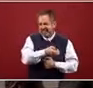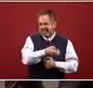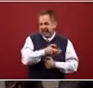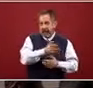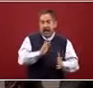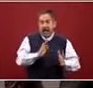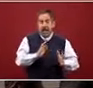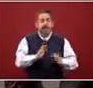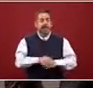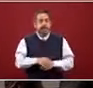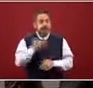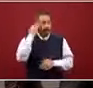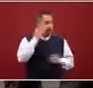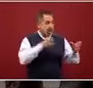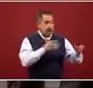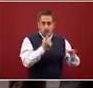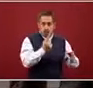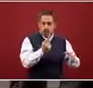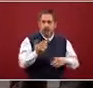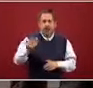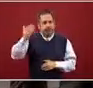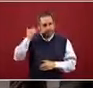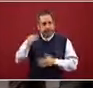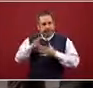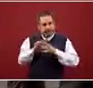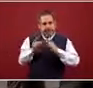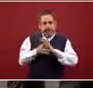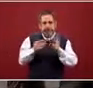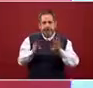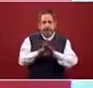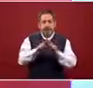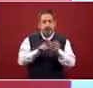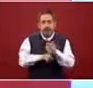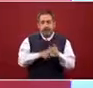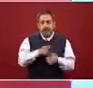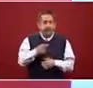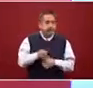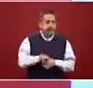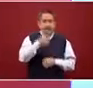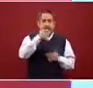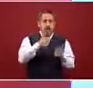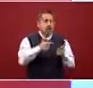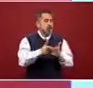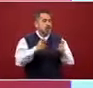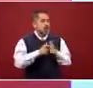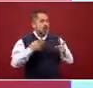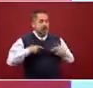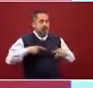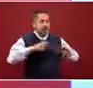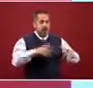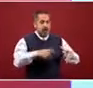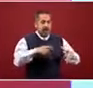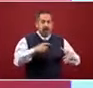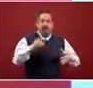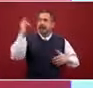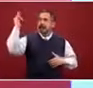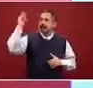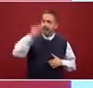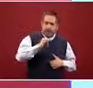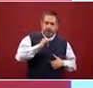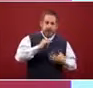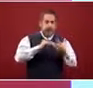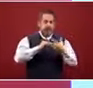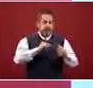Y hemos definido desde hace varias semanas la existencia de una primera generación de contagios que ocurre cuando personas